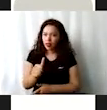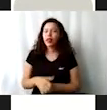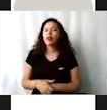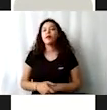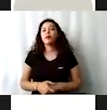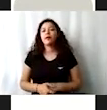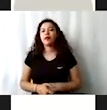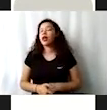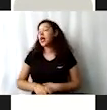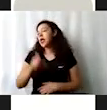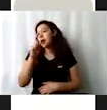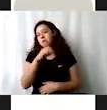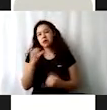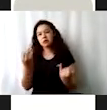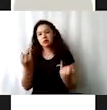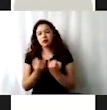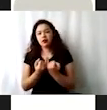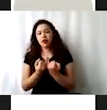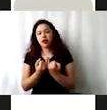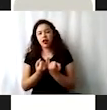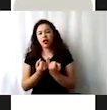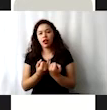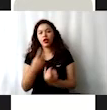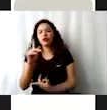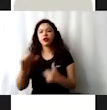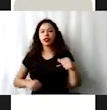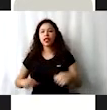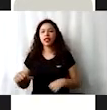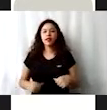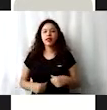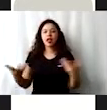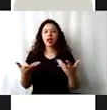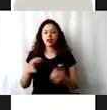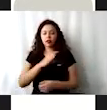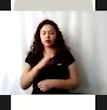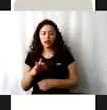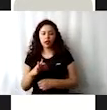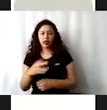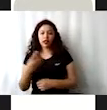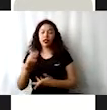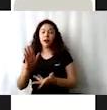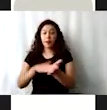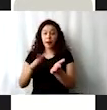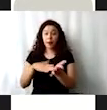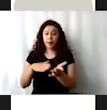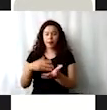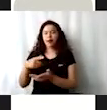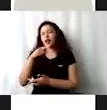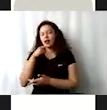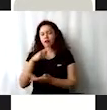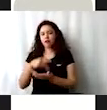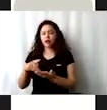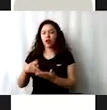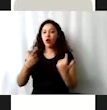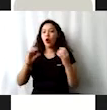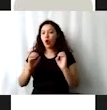y así puedan ellos, pues, desempeñar sus actividades, ¿no? Ya sea desde la papelería hasta los lentes